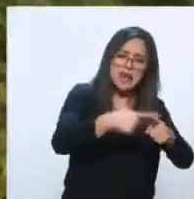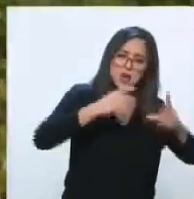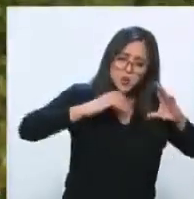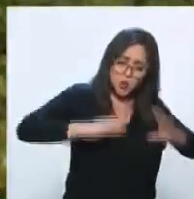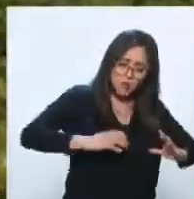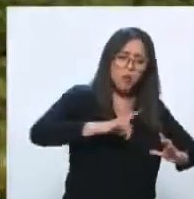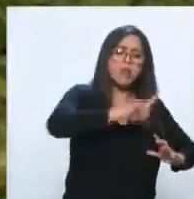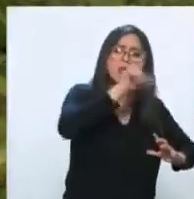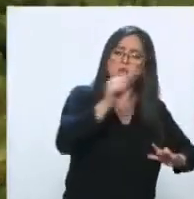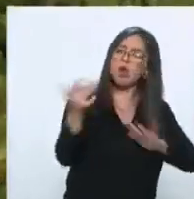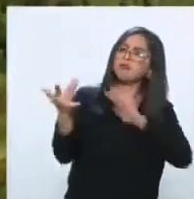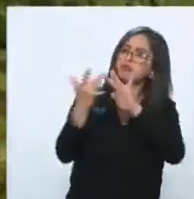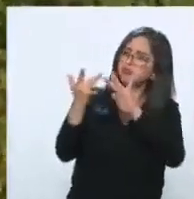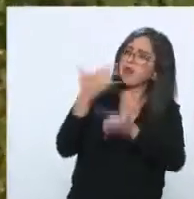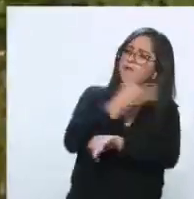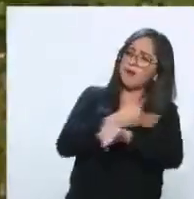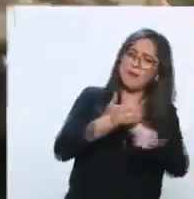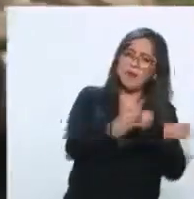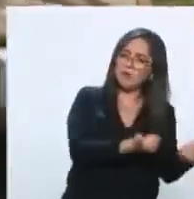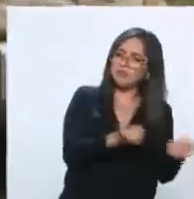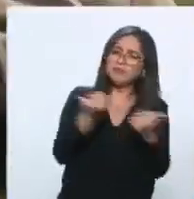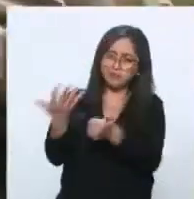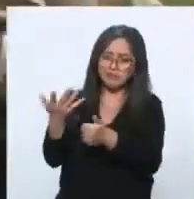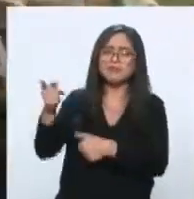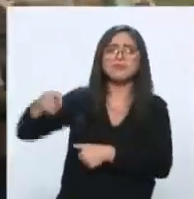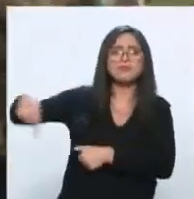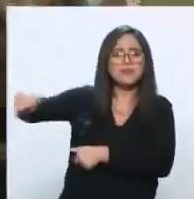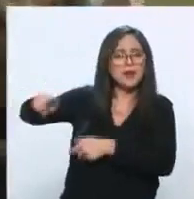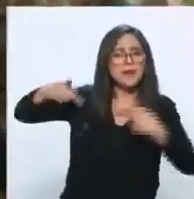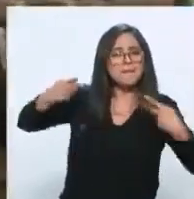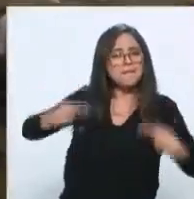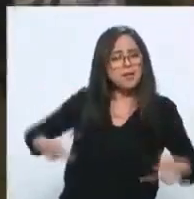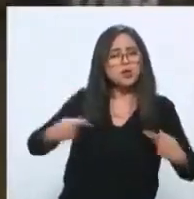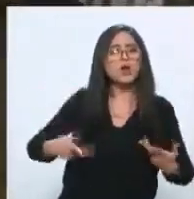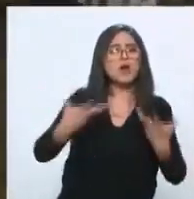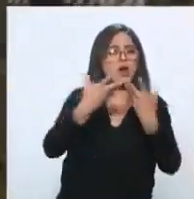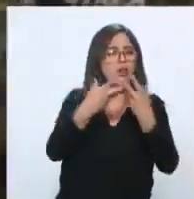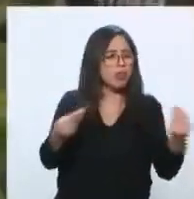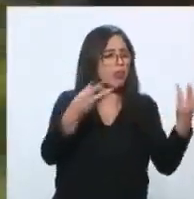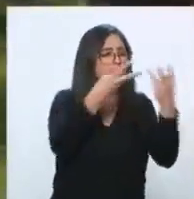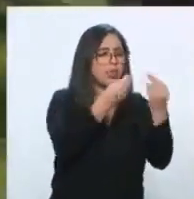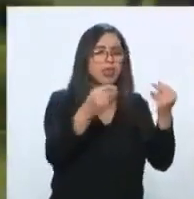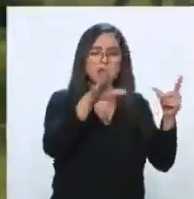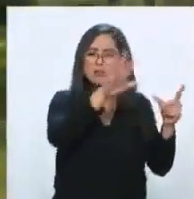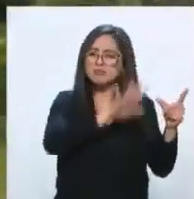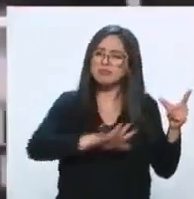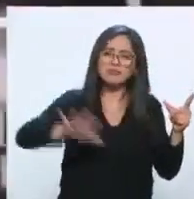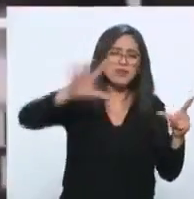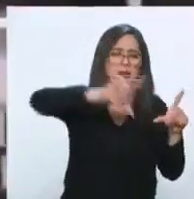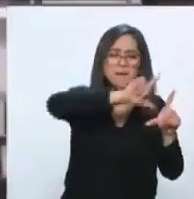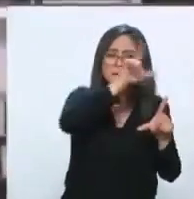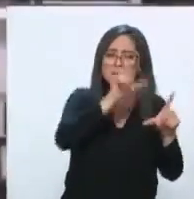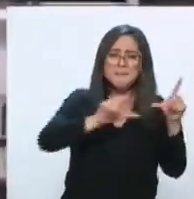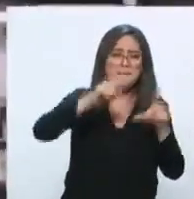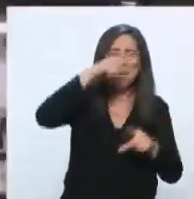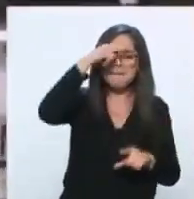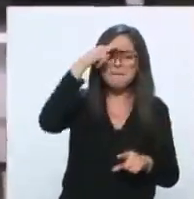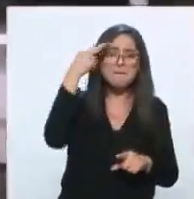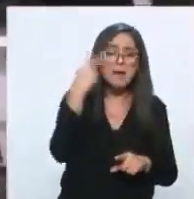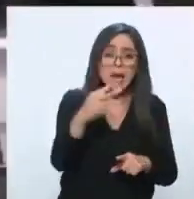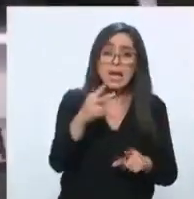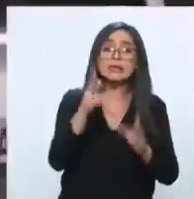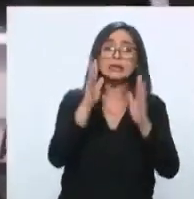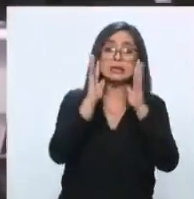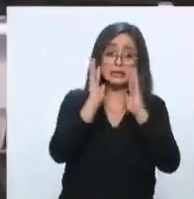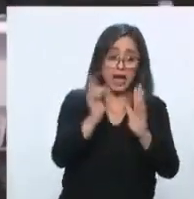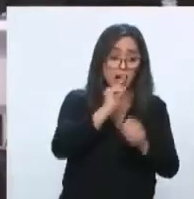justificada desconfianza que tienen las familias de personas desaparecidas a lo largo y ancho del país, Azul, una vez que hay una